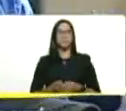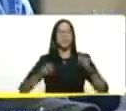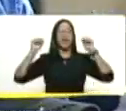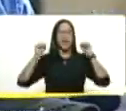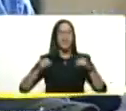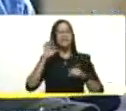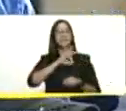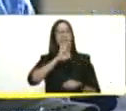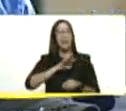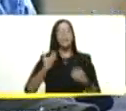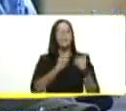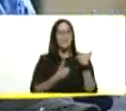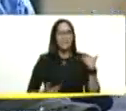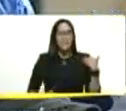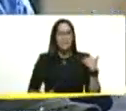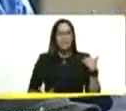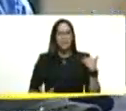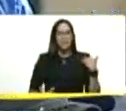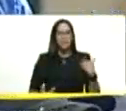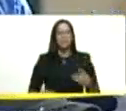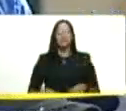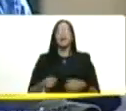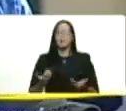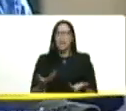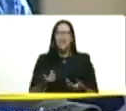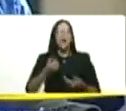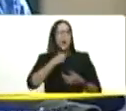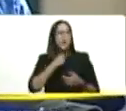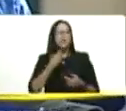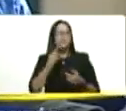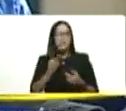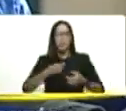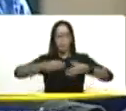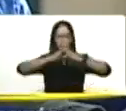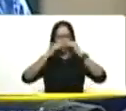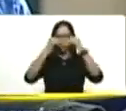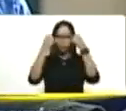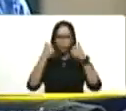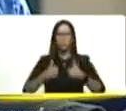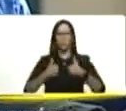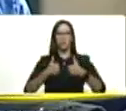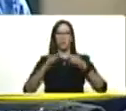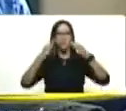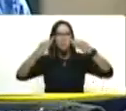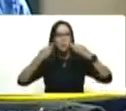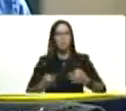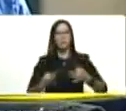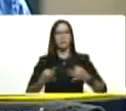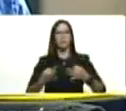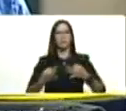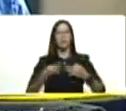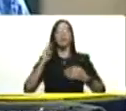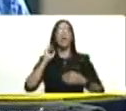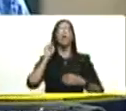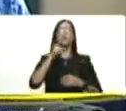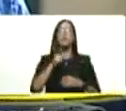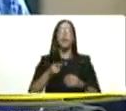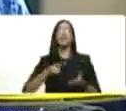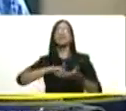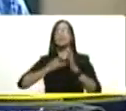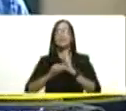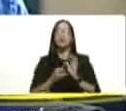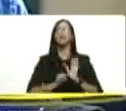señor presidente, oso decirle con toda seguridad que usted se ha convertido en un símbolo para